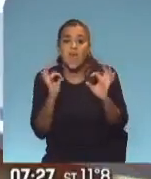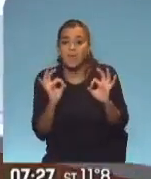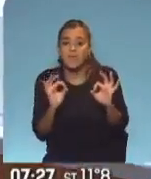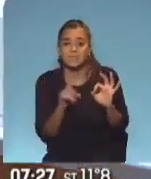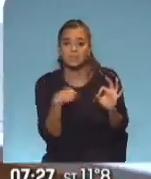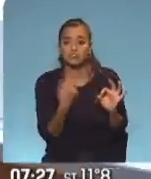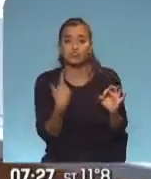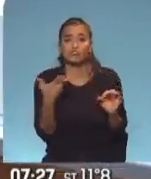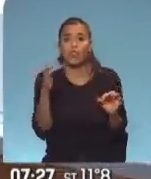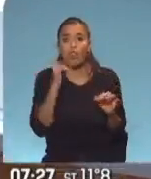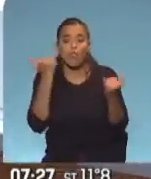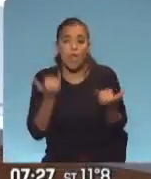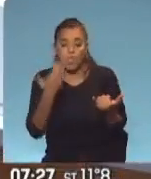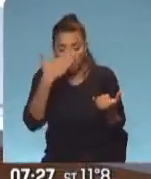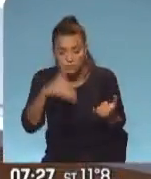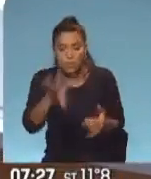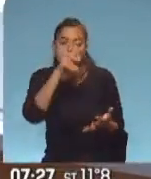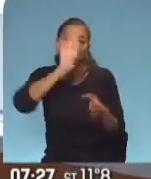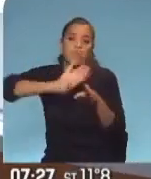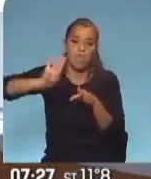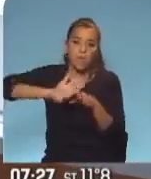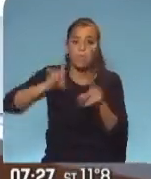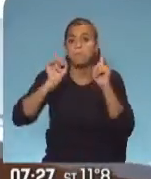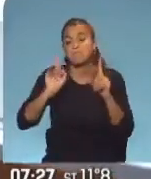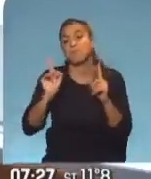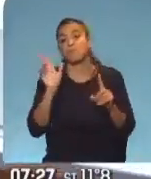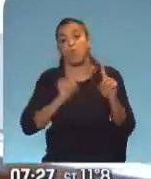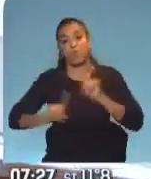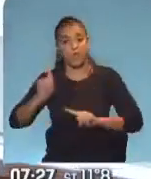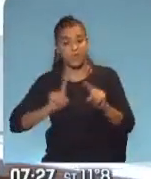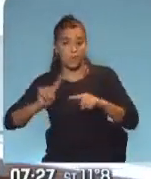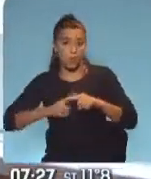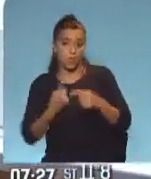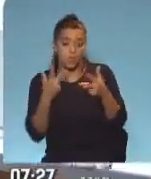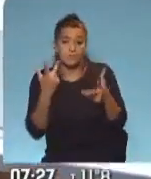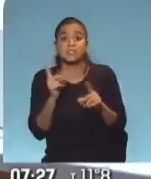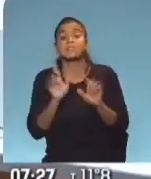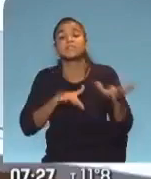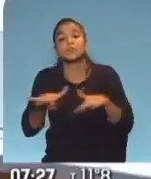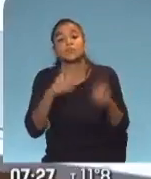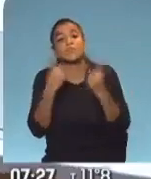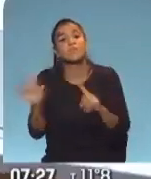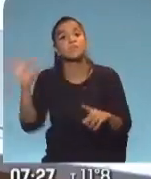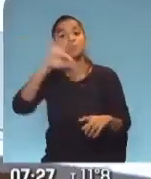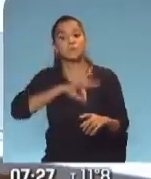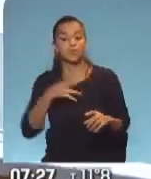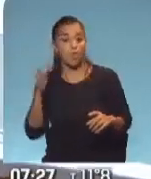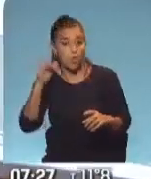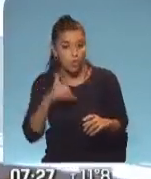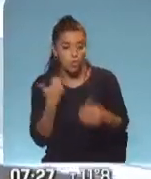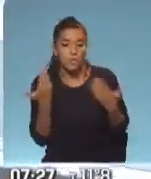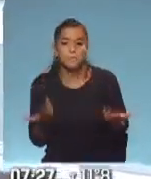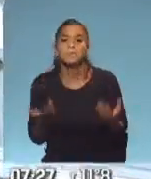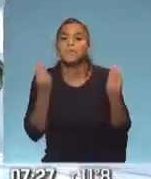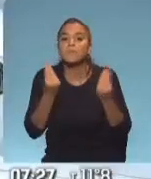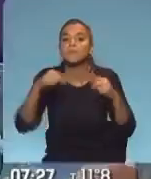tenemos todos los días, y después con la deuda, tal como lo dicen los propios dirigentes políticos, hay otra situación que tiene que ver con lo salarial, ¿no? Con lo cotidiano. ¿Y